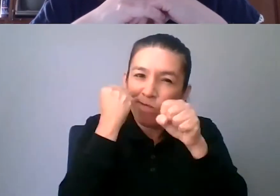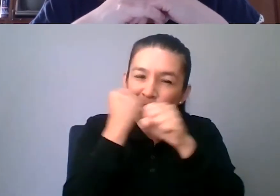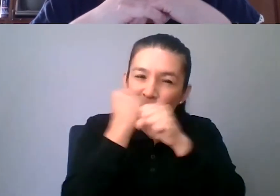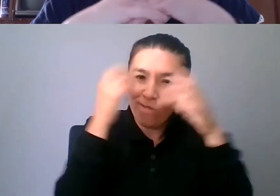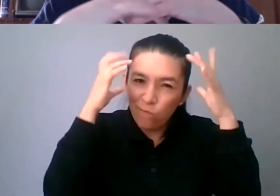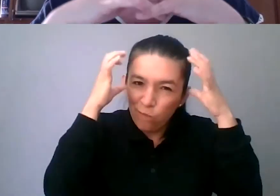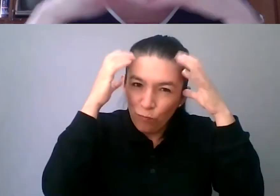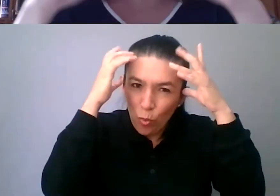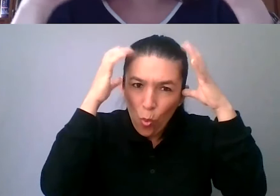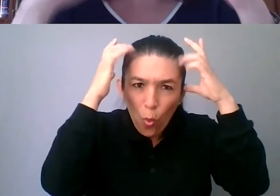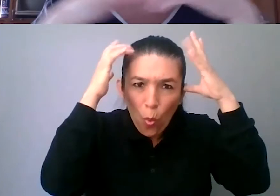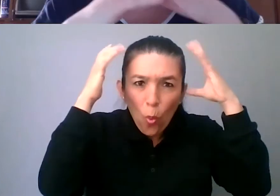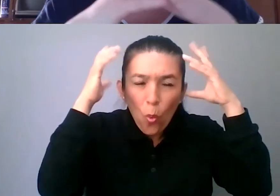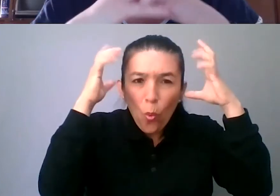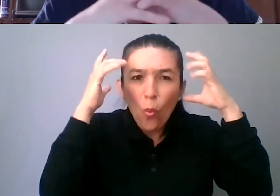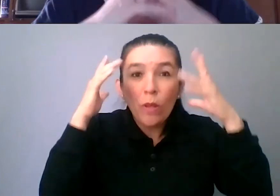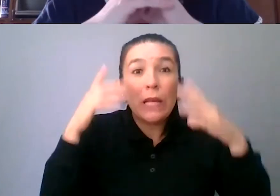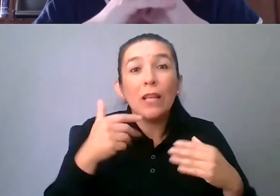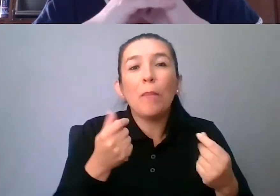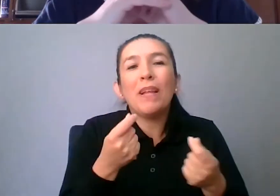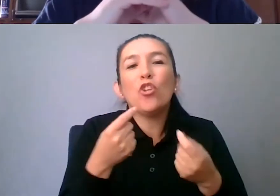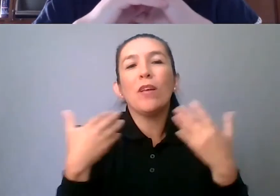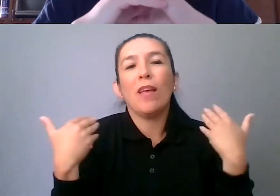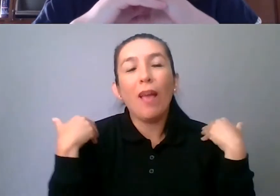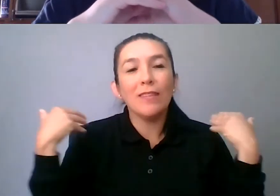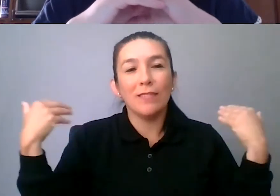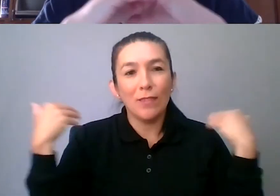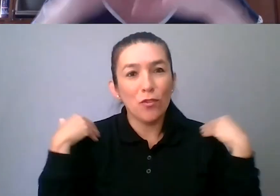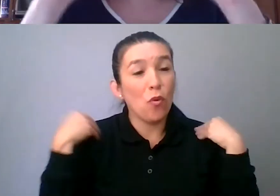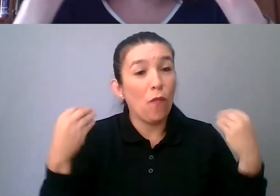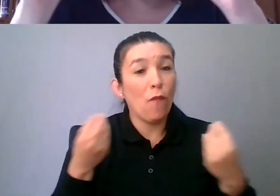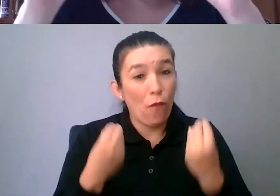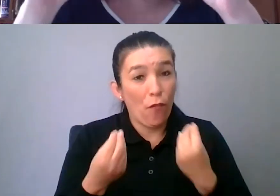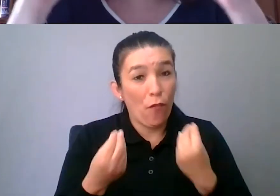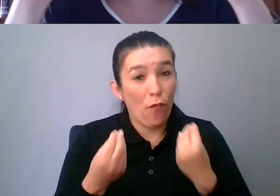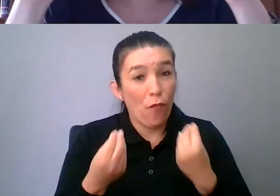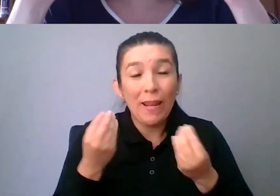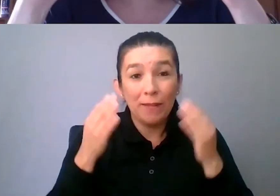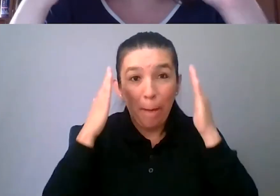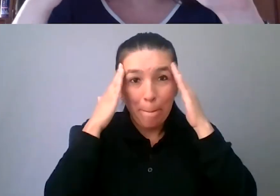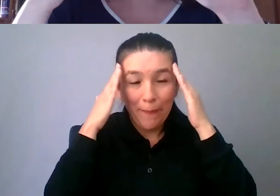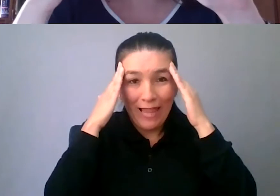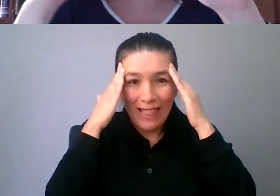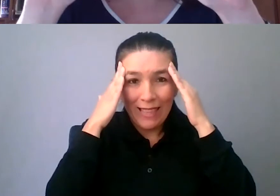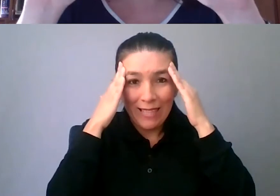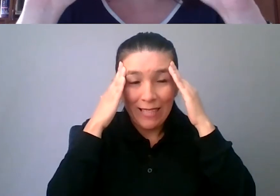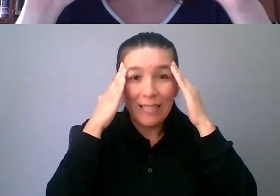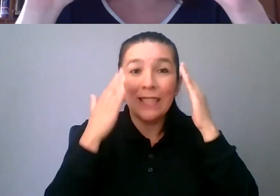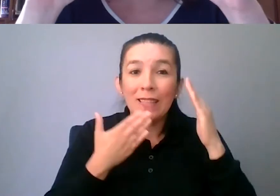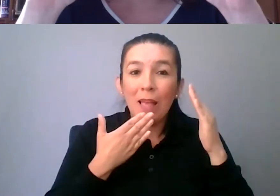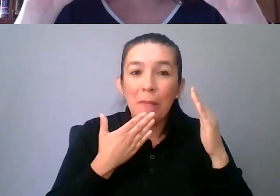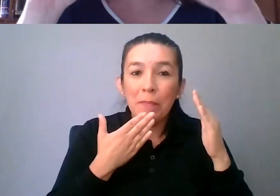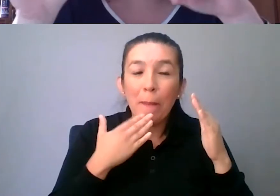Entonces yo creo que es un ejercicio muy bueno para la mente, también creo que es un ejercicio para